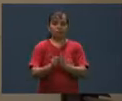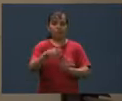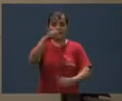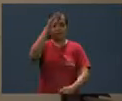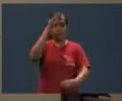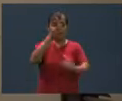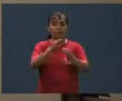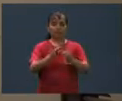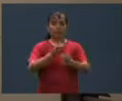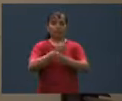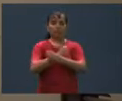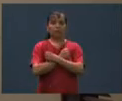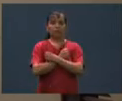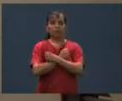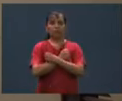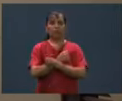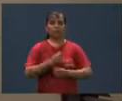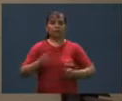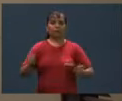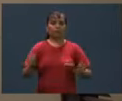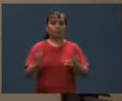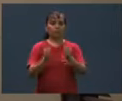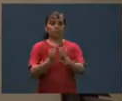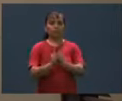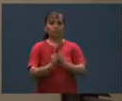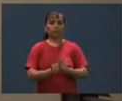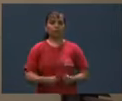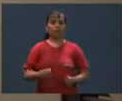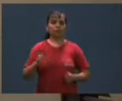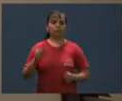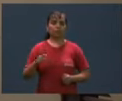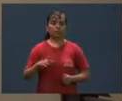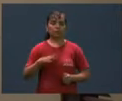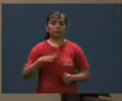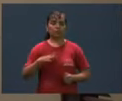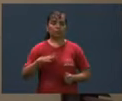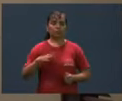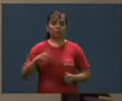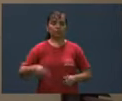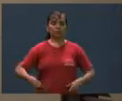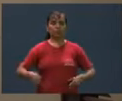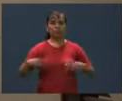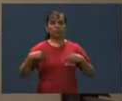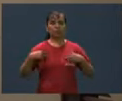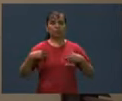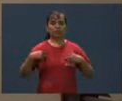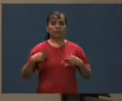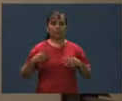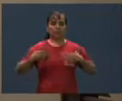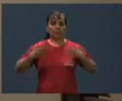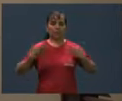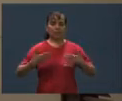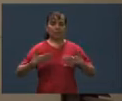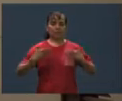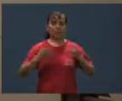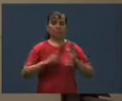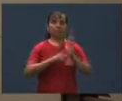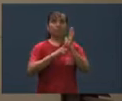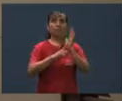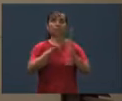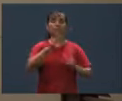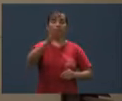Unidos en la fe y el amor, juntos sintiendo en nuestras vidas la